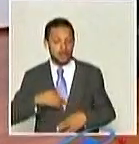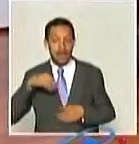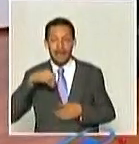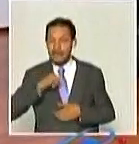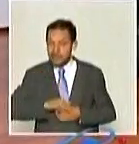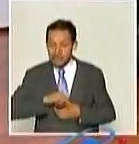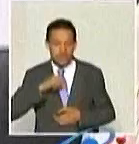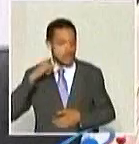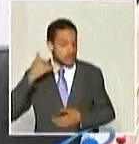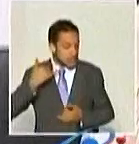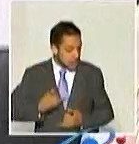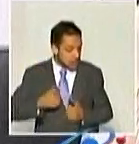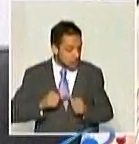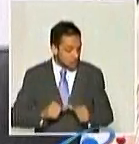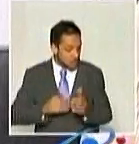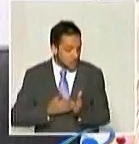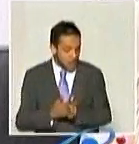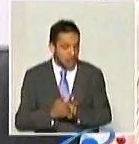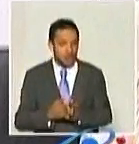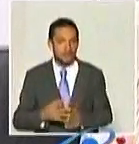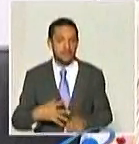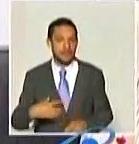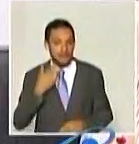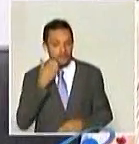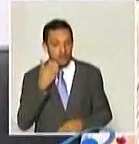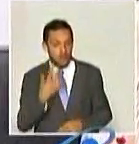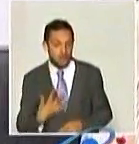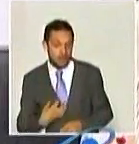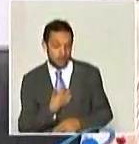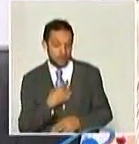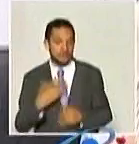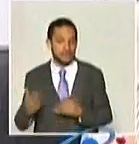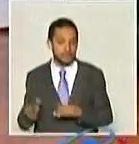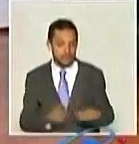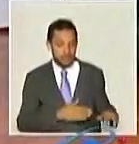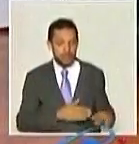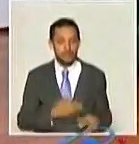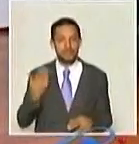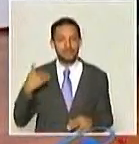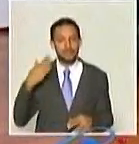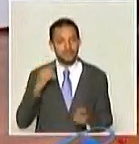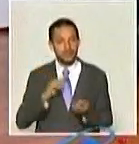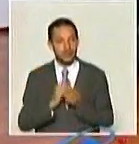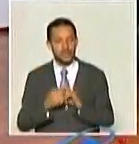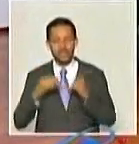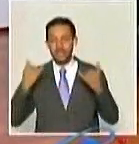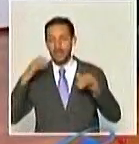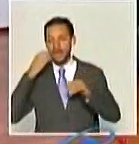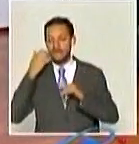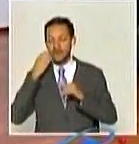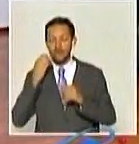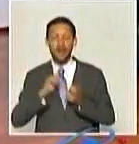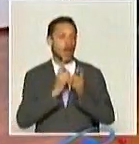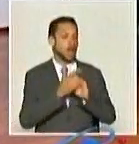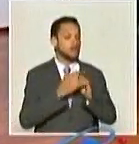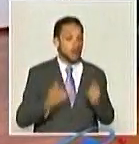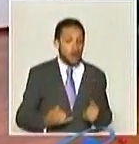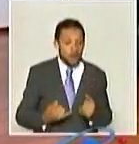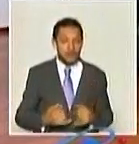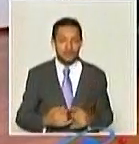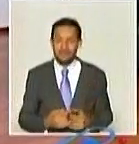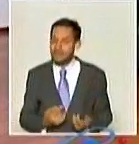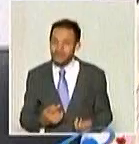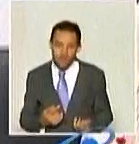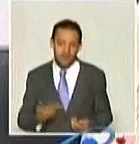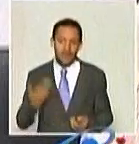tiene que modificar su estilo de vida. Pero lo ideal era antes de entregar la enfermedad, porque obviamente, como ya me enfermé, voy a cambiar. Y si hay una cosa que tenga